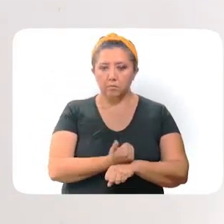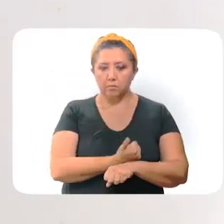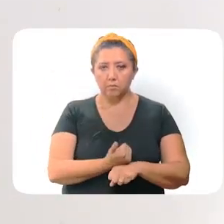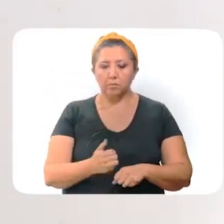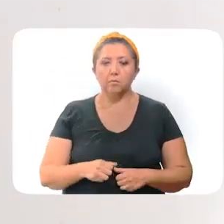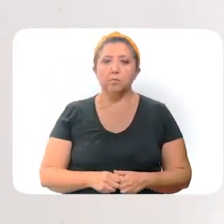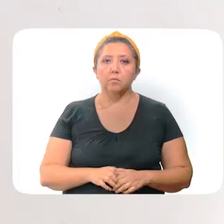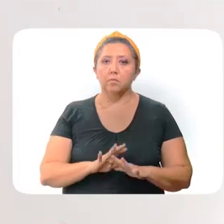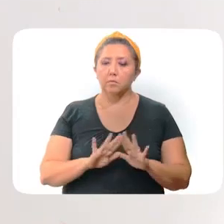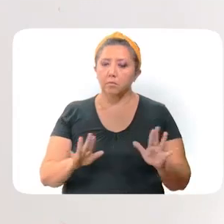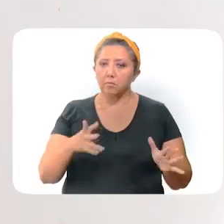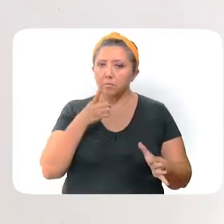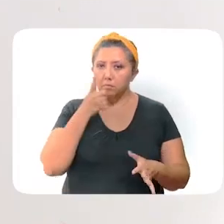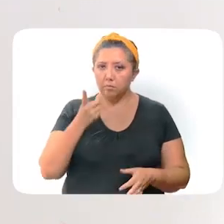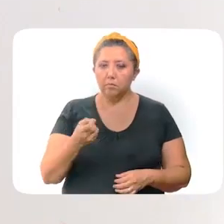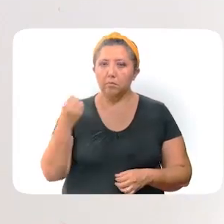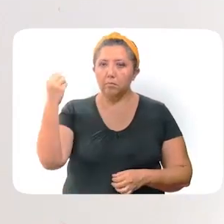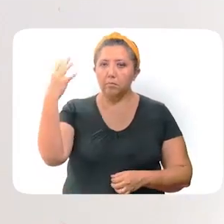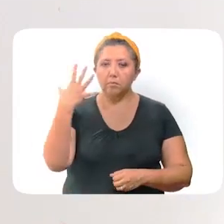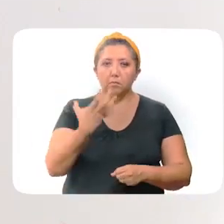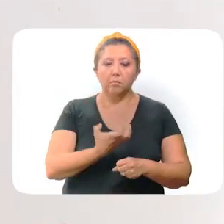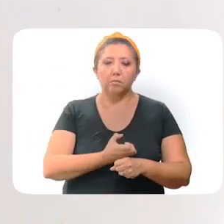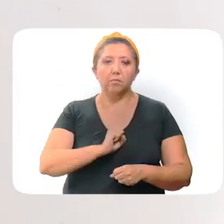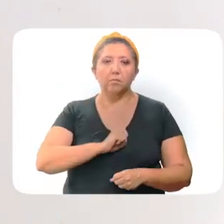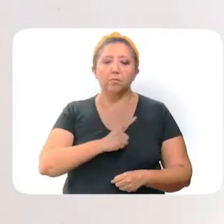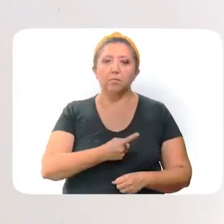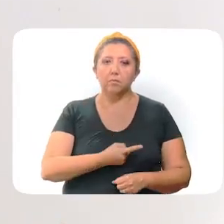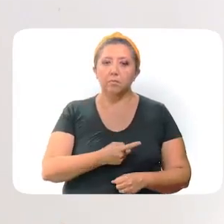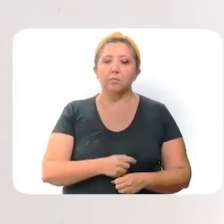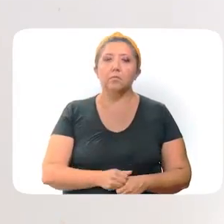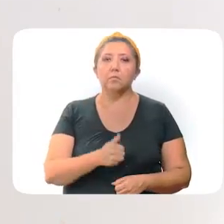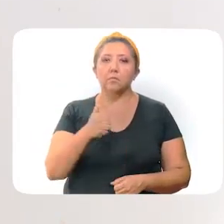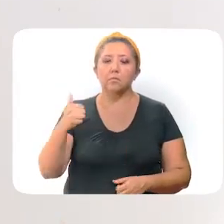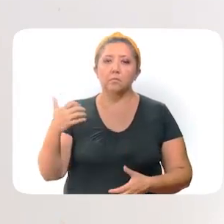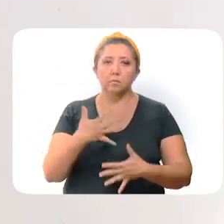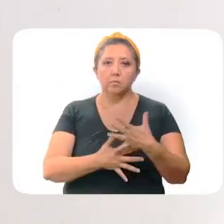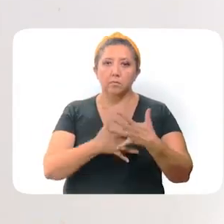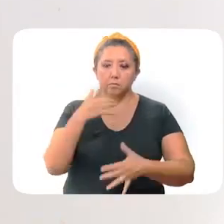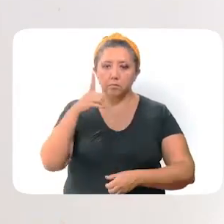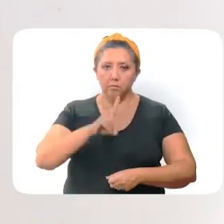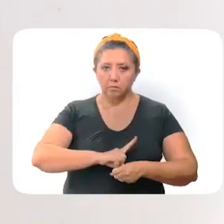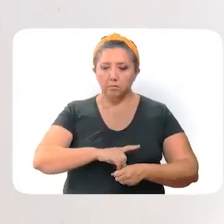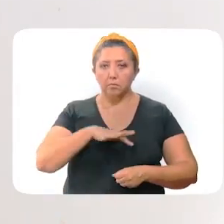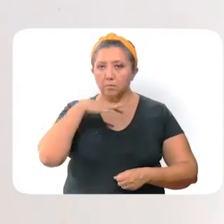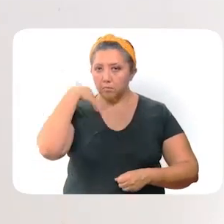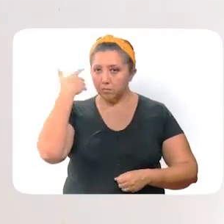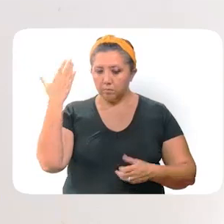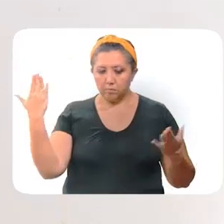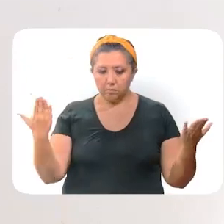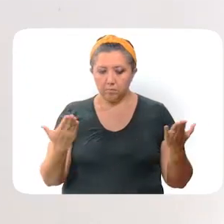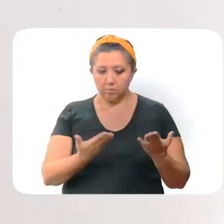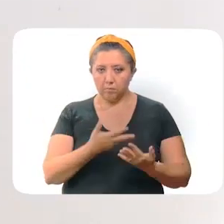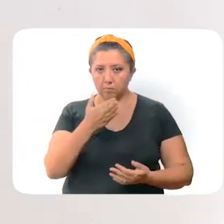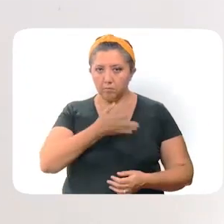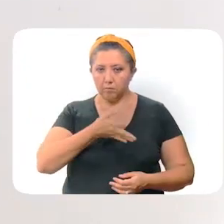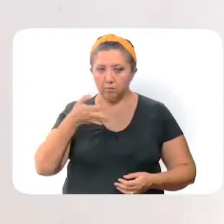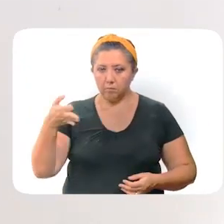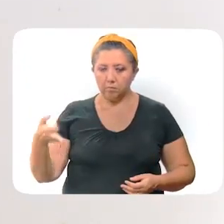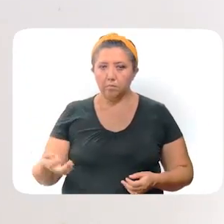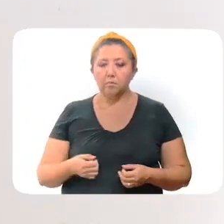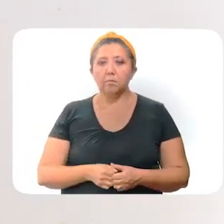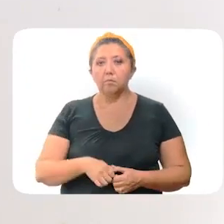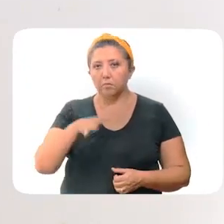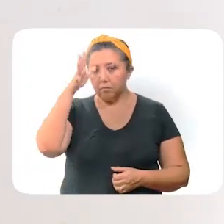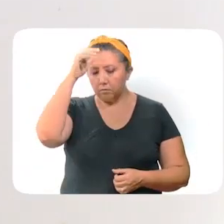amarillo. Como se ha informado, el Semáforo Estatal de Salud se va a dar a conocer cada 15 días con la finalidad de homologar fechas de